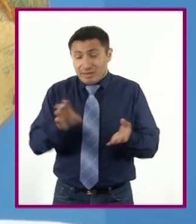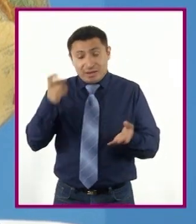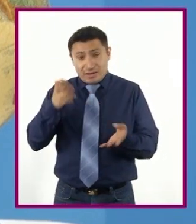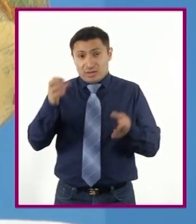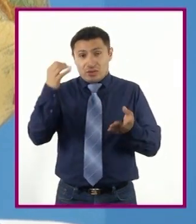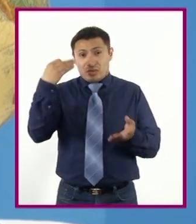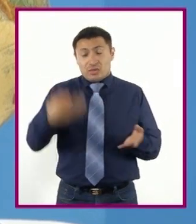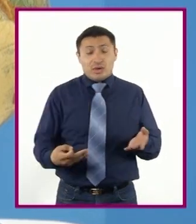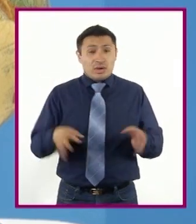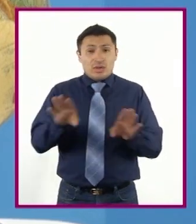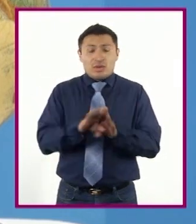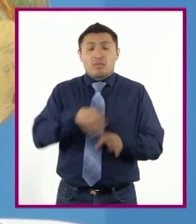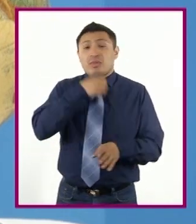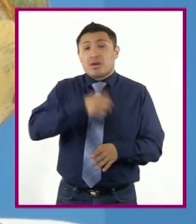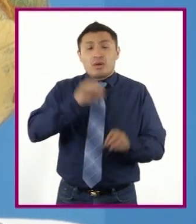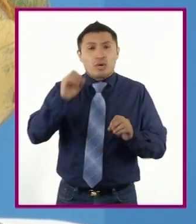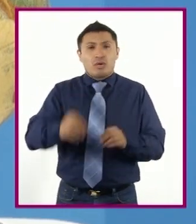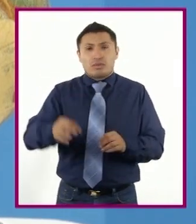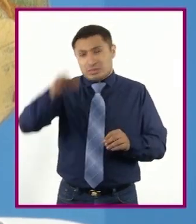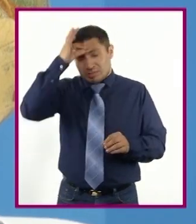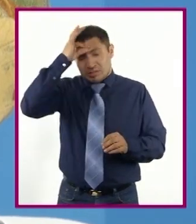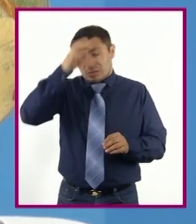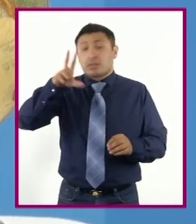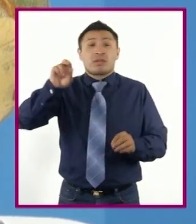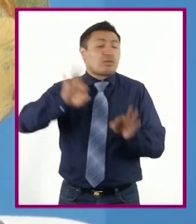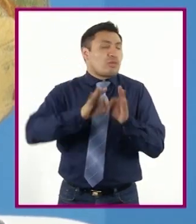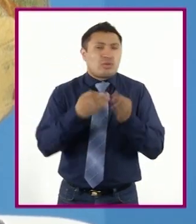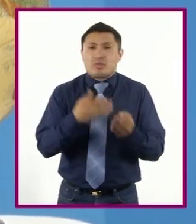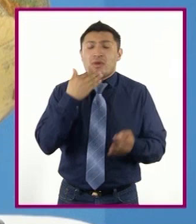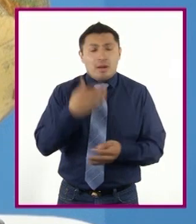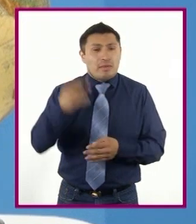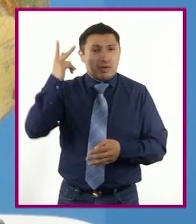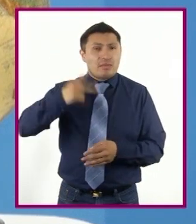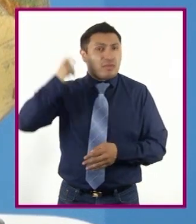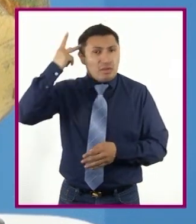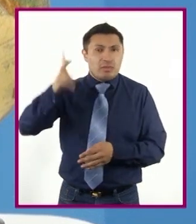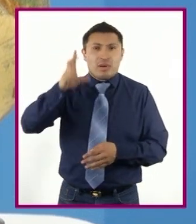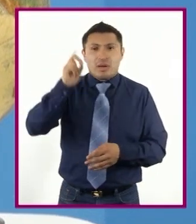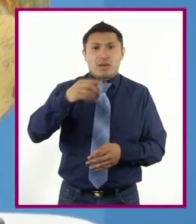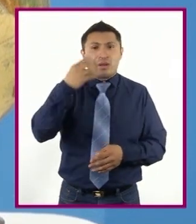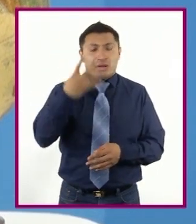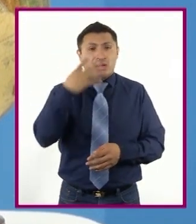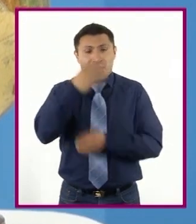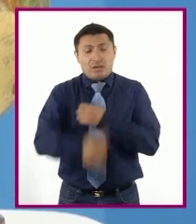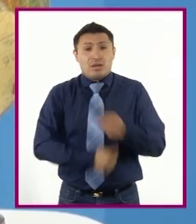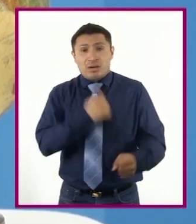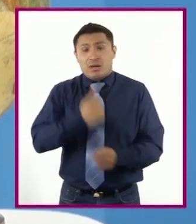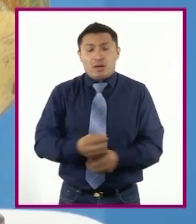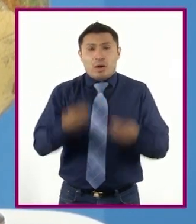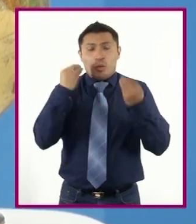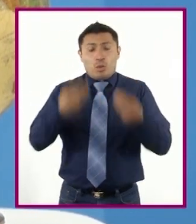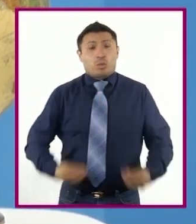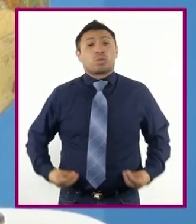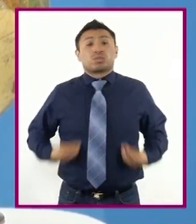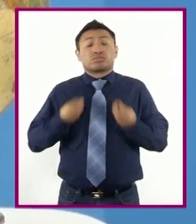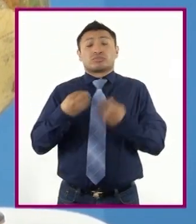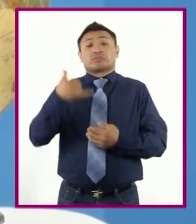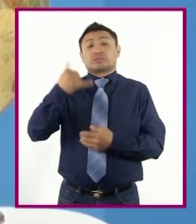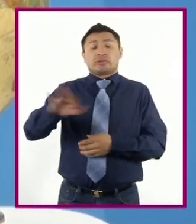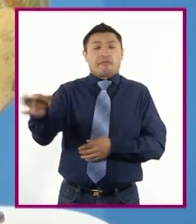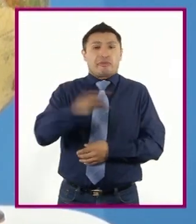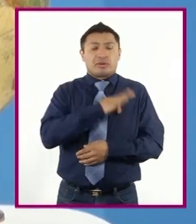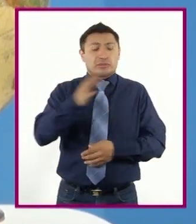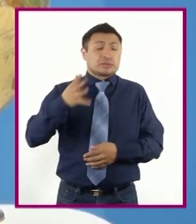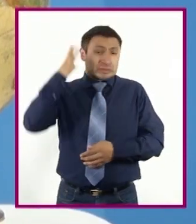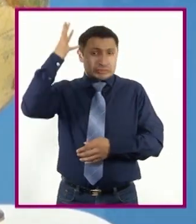en imbéciles. No es la manera de obrar de un príncipe de 34 años lleno de vida y de esperanzas en